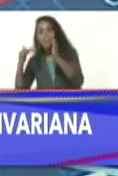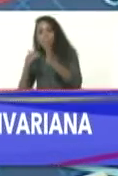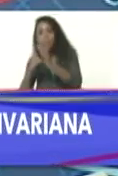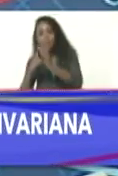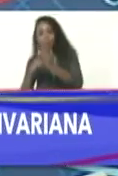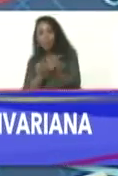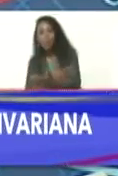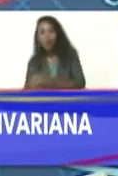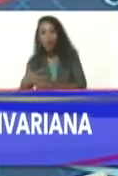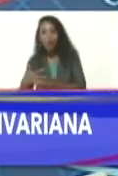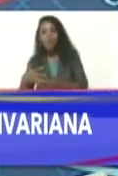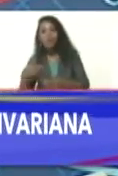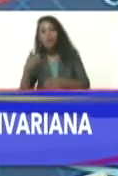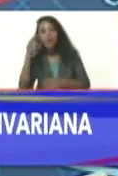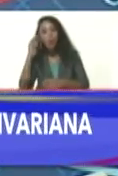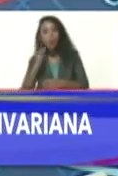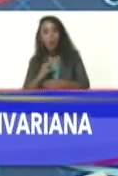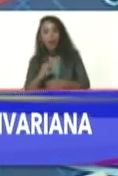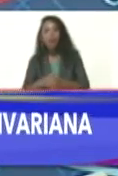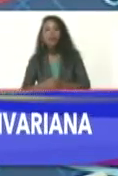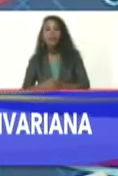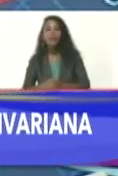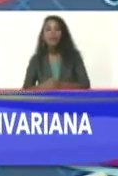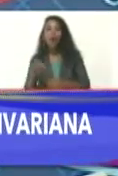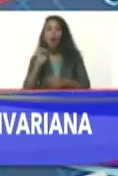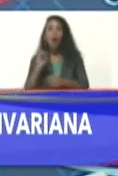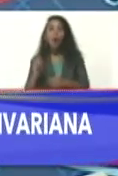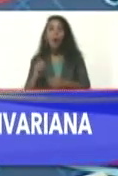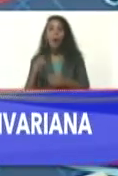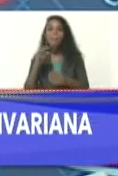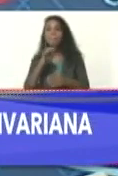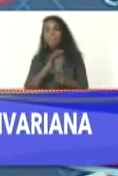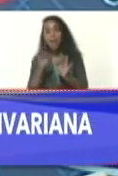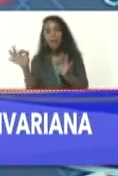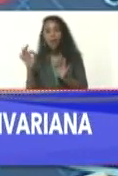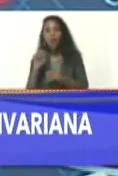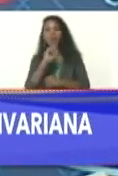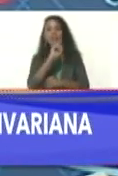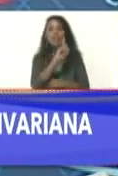319.969 millones de bolívares o equivalente en petros,